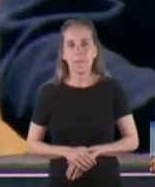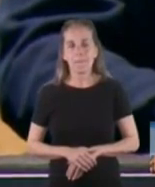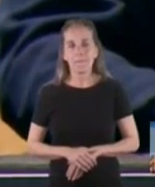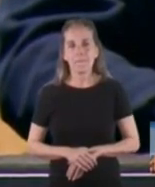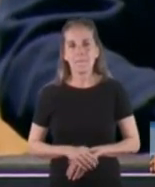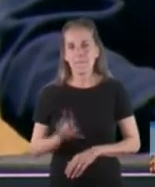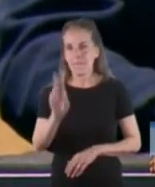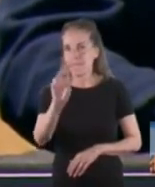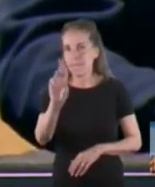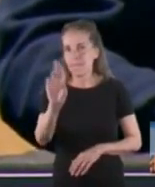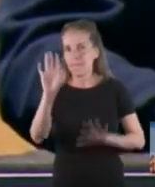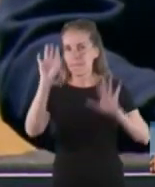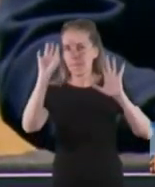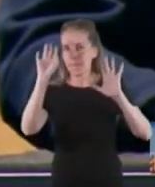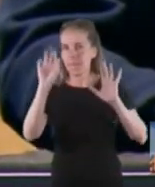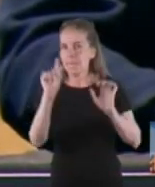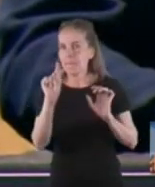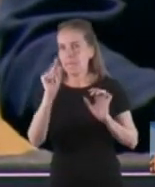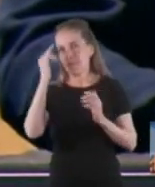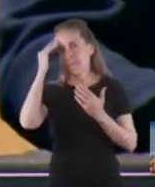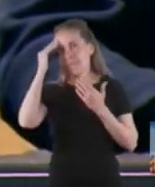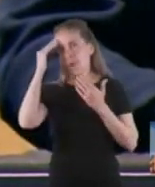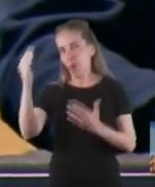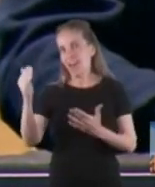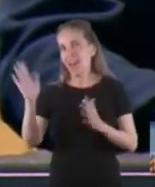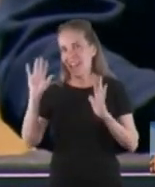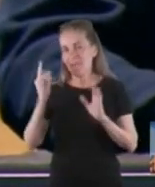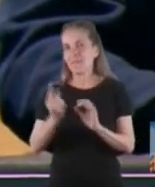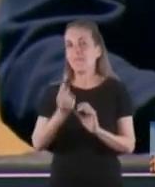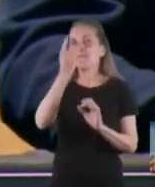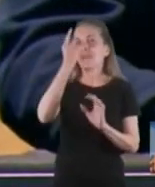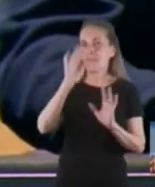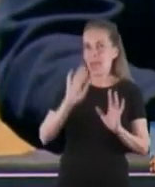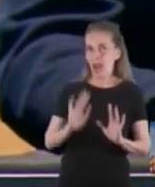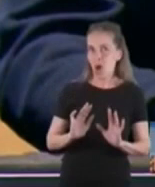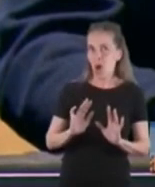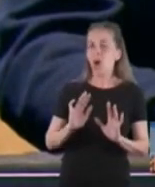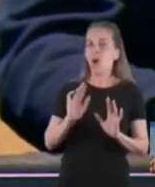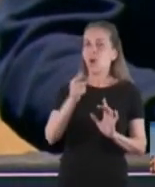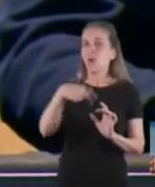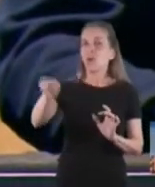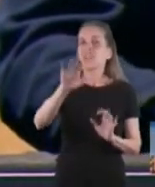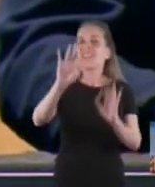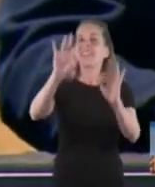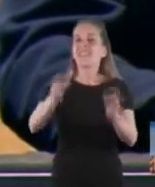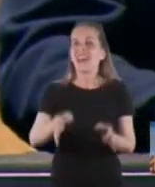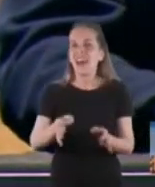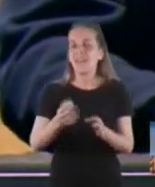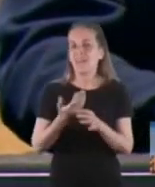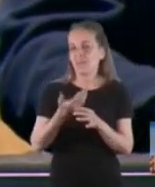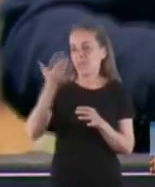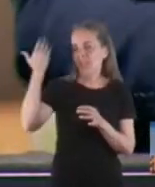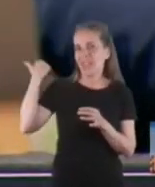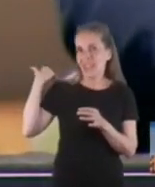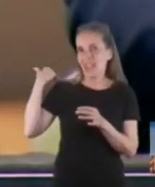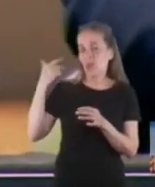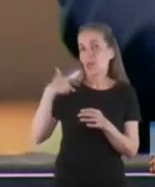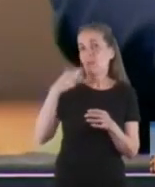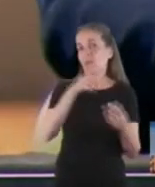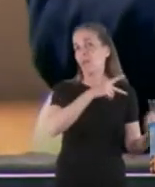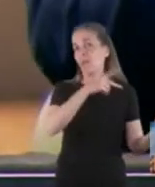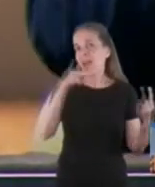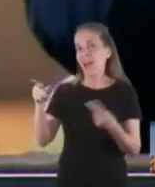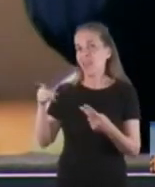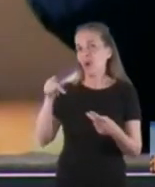Déjenme hacer un pequeño homenaje, que no estaría tranquilo si no lo hiciera, pero ustedes saben que ayer, camino a San